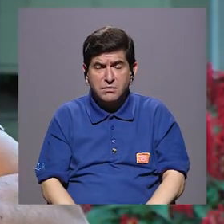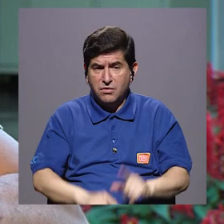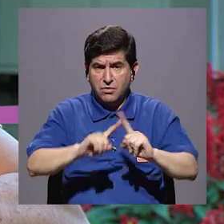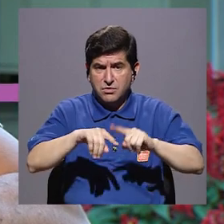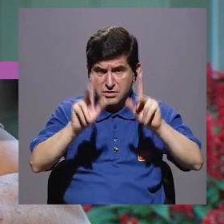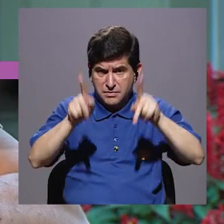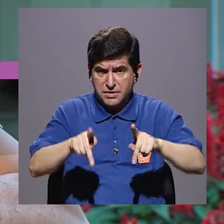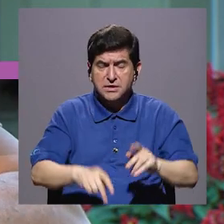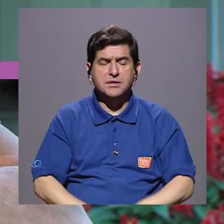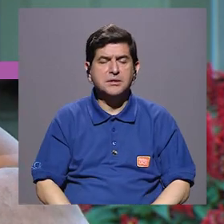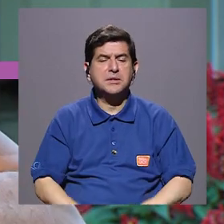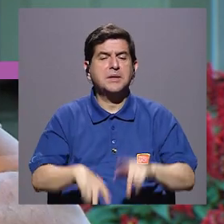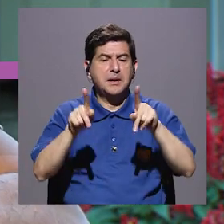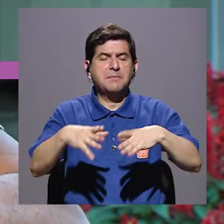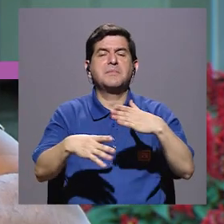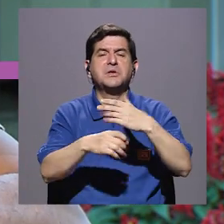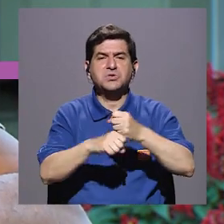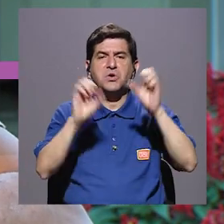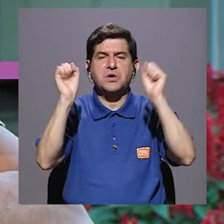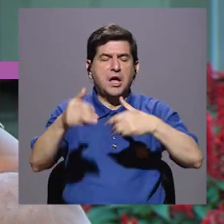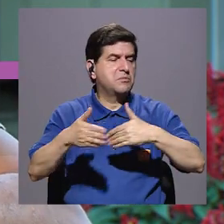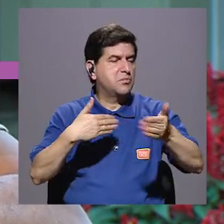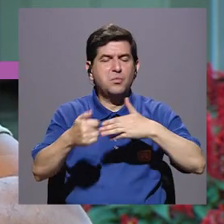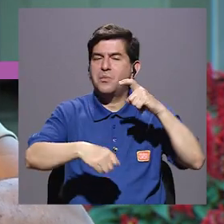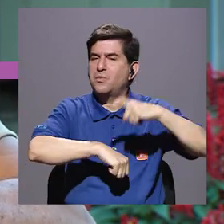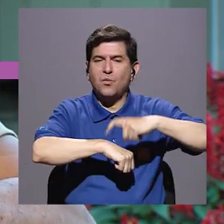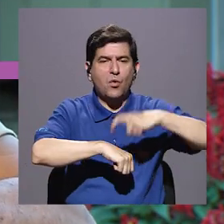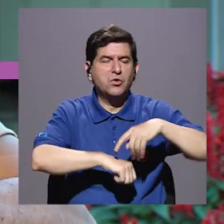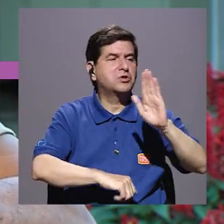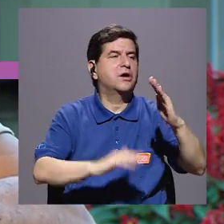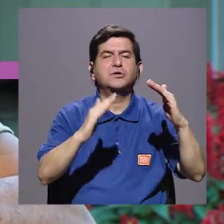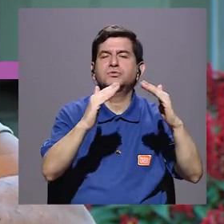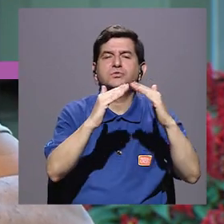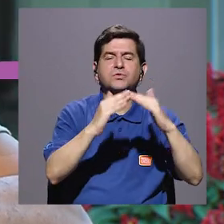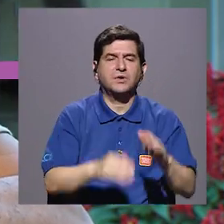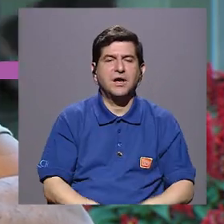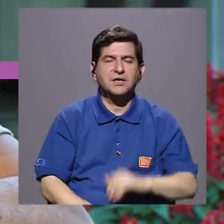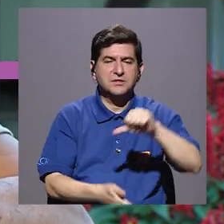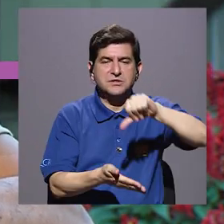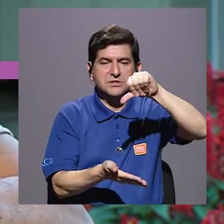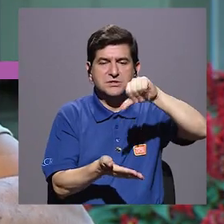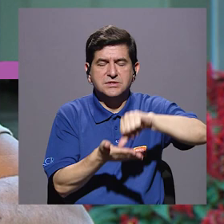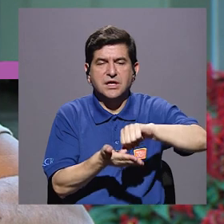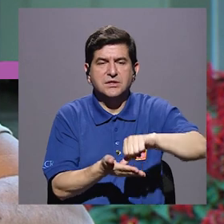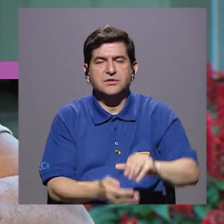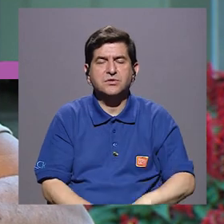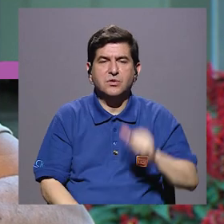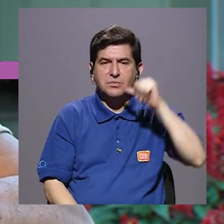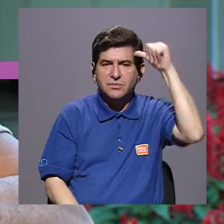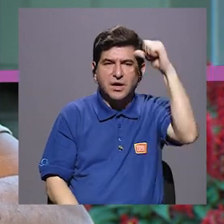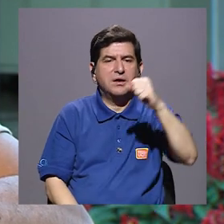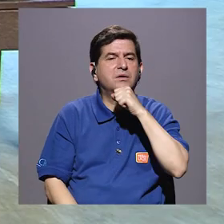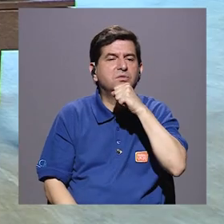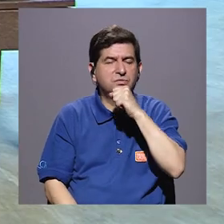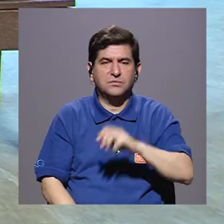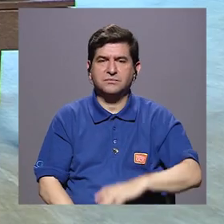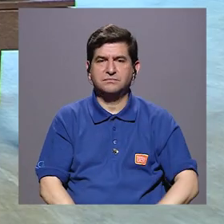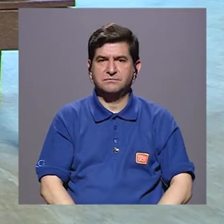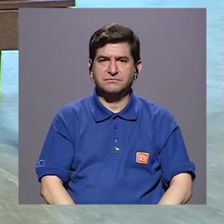persona... Correcto, puede la persona realizar los ejercicios en cualquier momento, en sus hogares, centros de adulto mayor. Uh-huh.